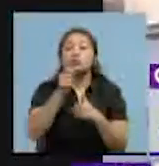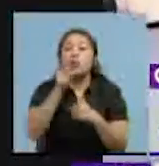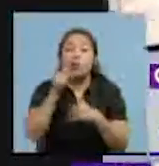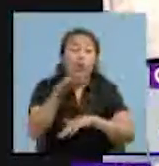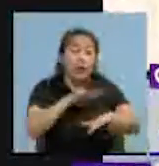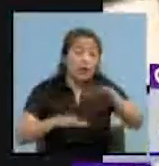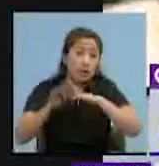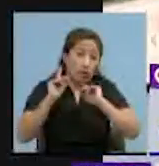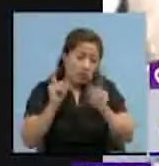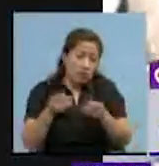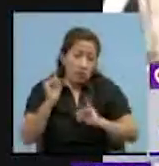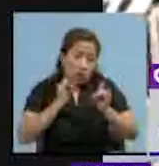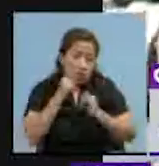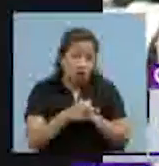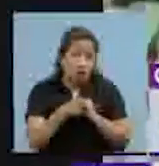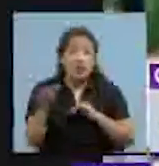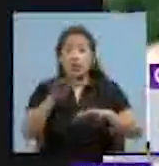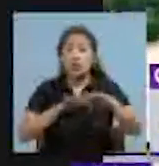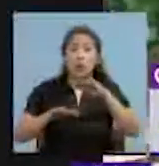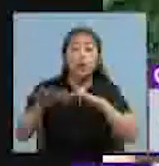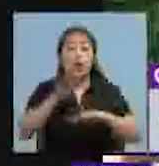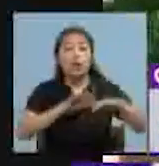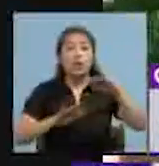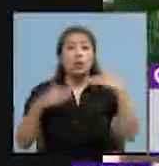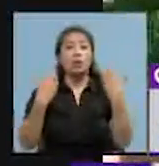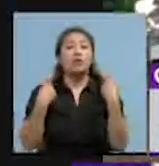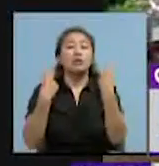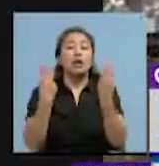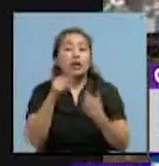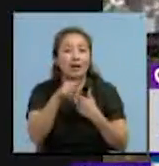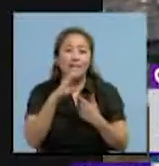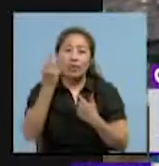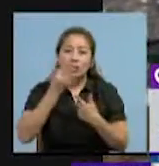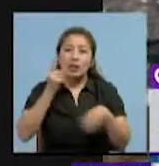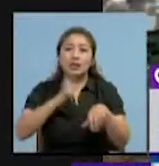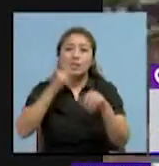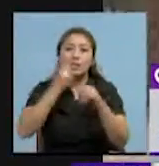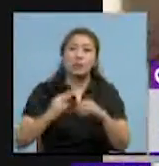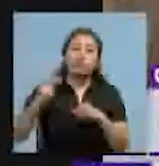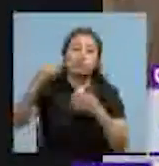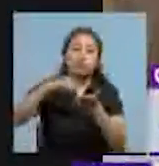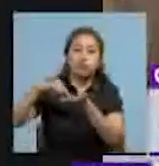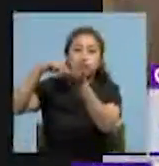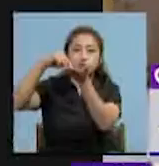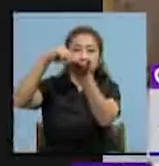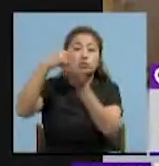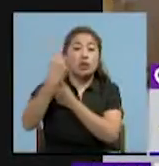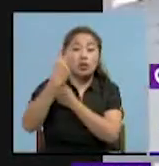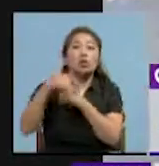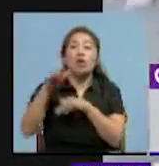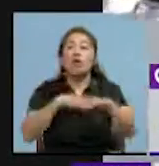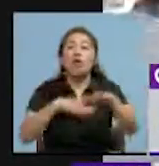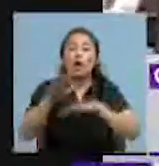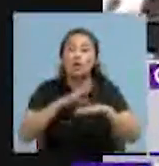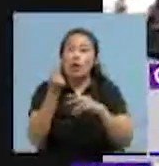porque son adolescentes los que han estado en la organización. Y la verdad que, bueno, están en el segundo piso tratando de coordinar el